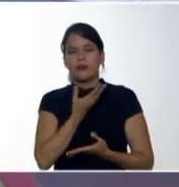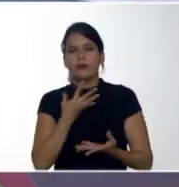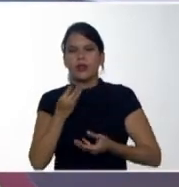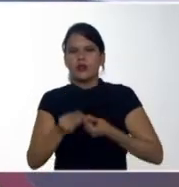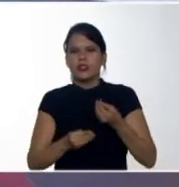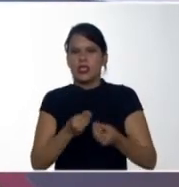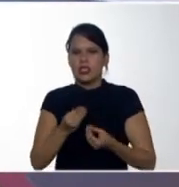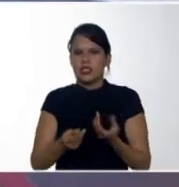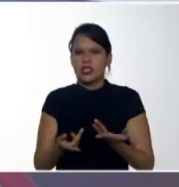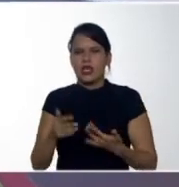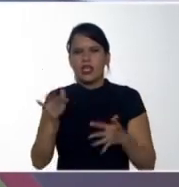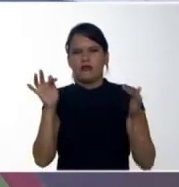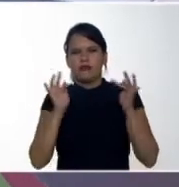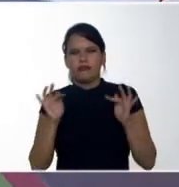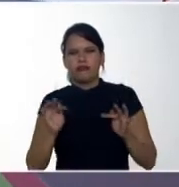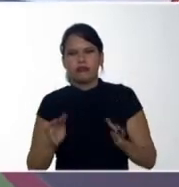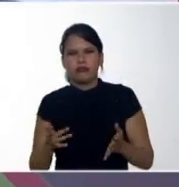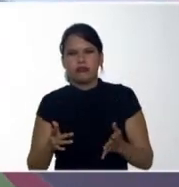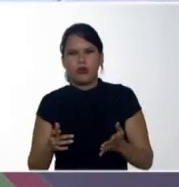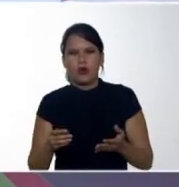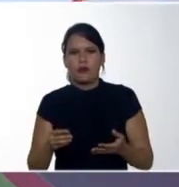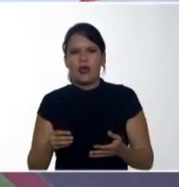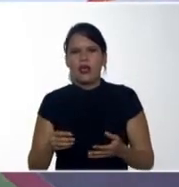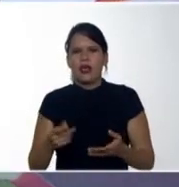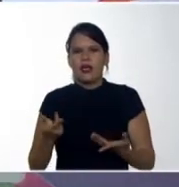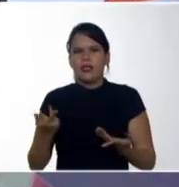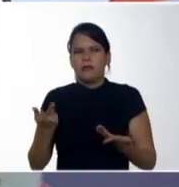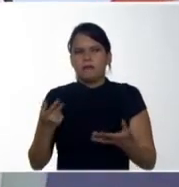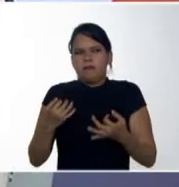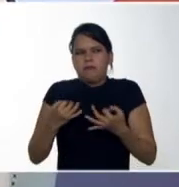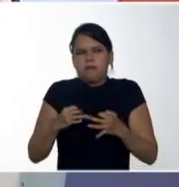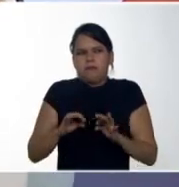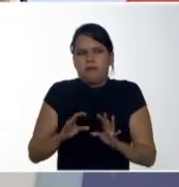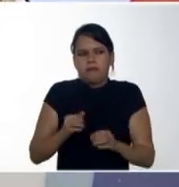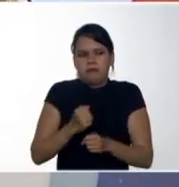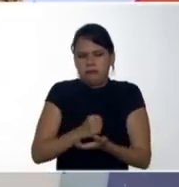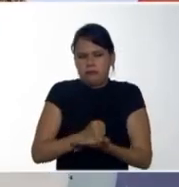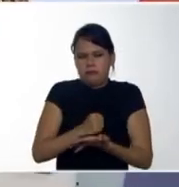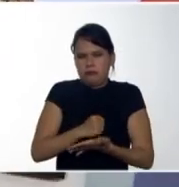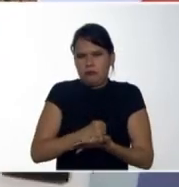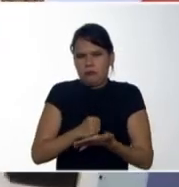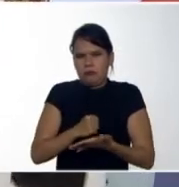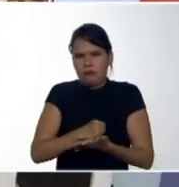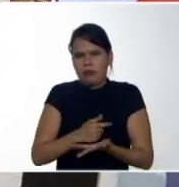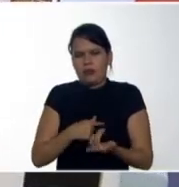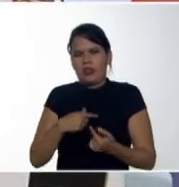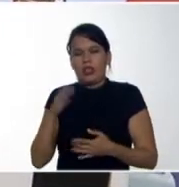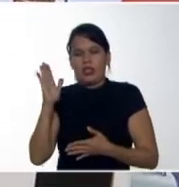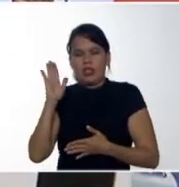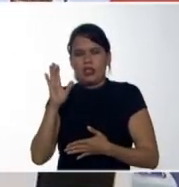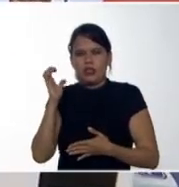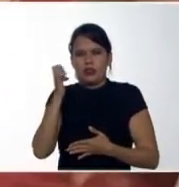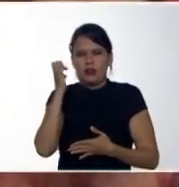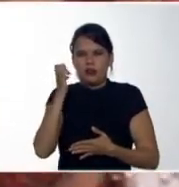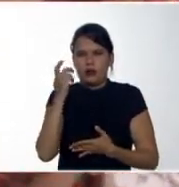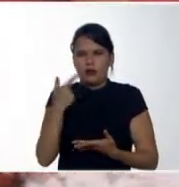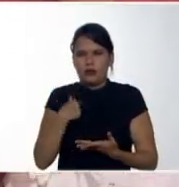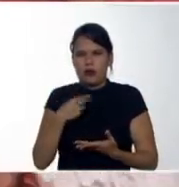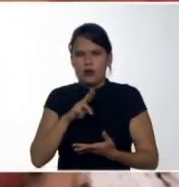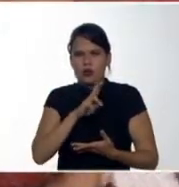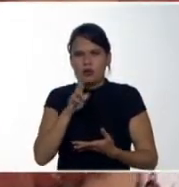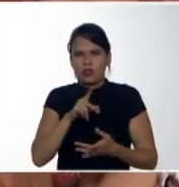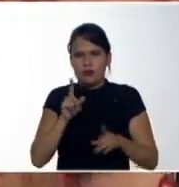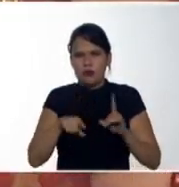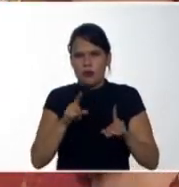ya estaba entrando, venía de Europa, pero sí usaban perfume. Usaban más o menos